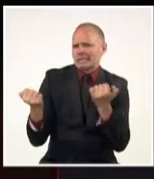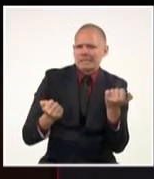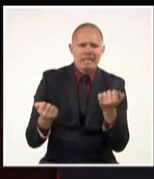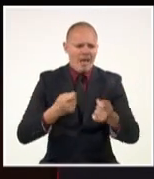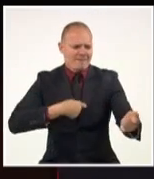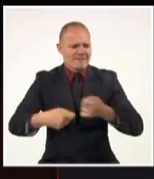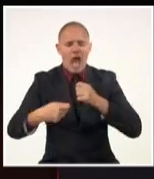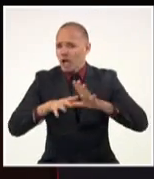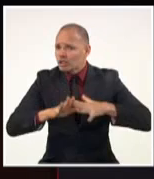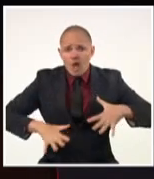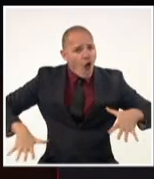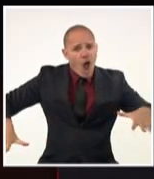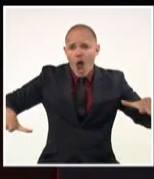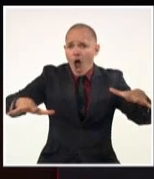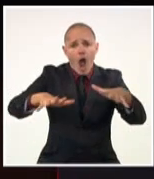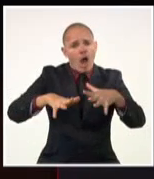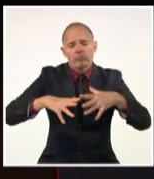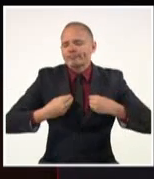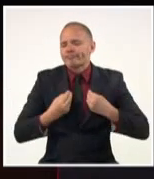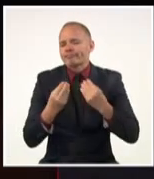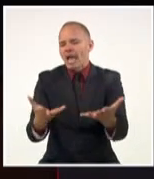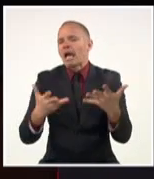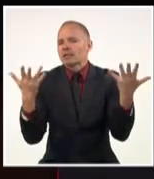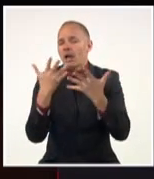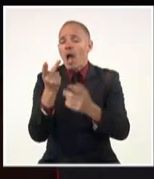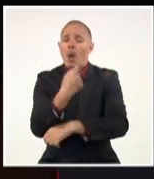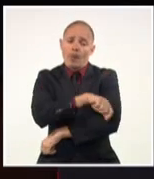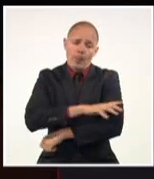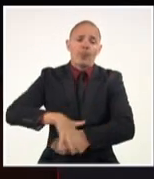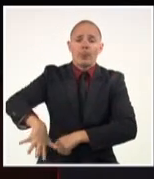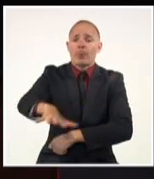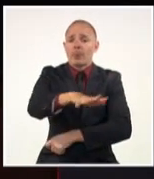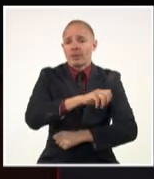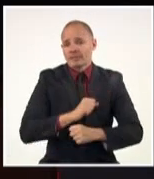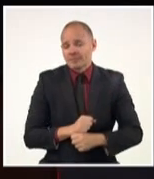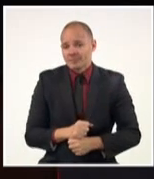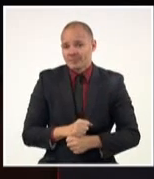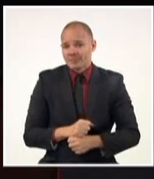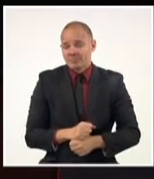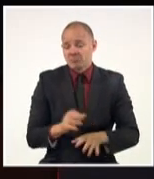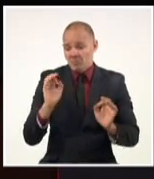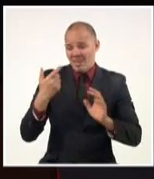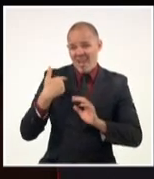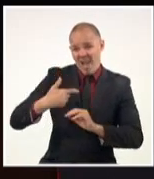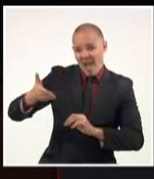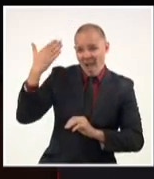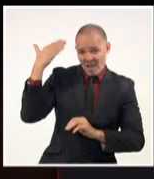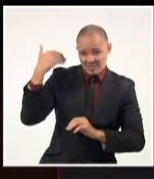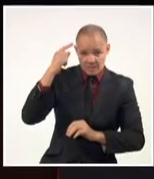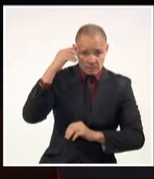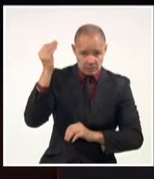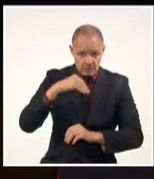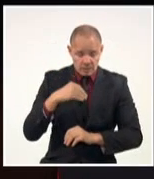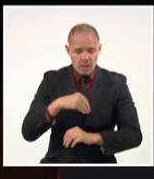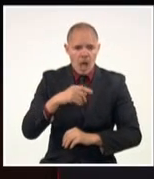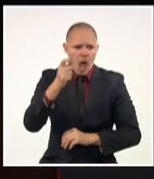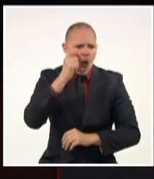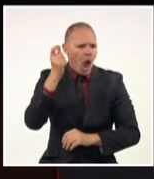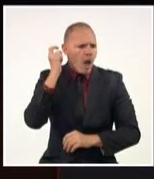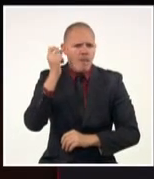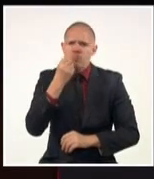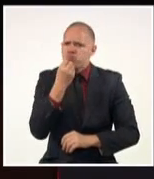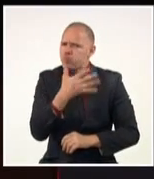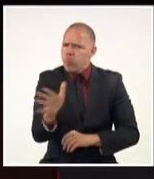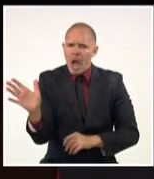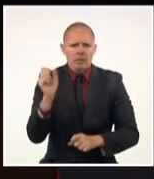exterior e interior. La que eliminó el desempleo, garantizando a mujeres y hombres el humano derecho